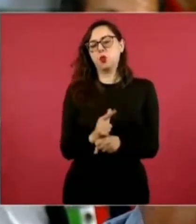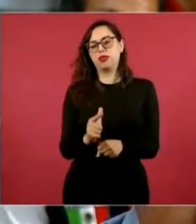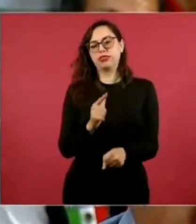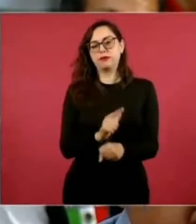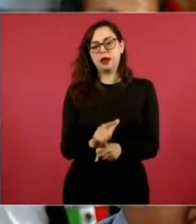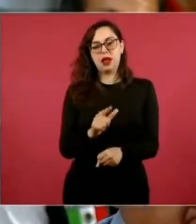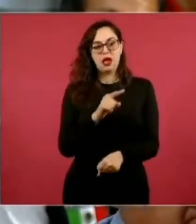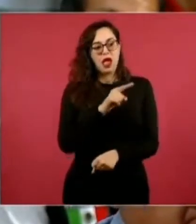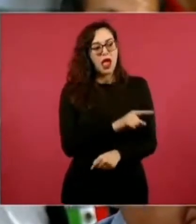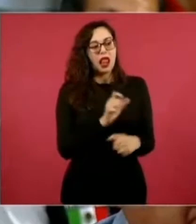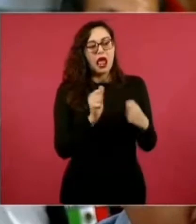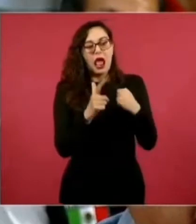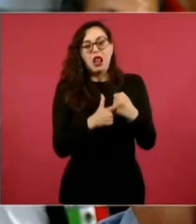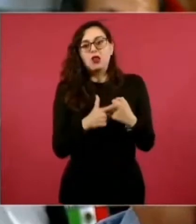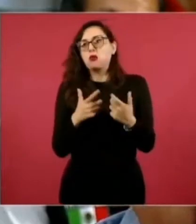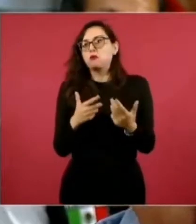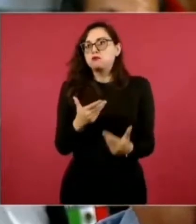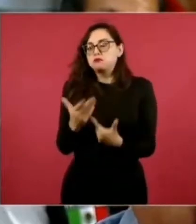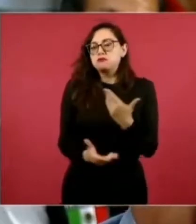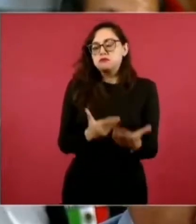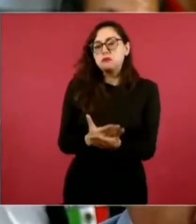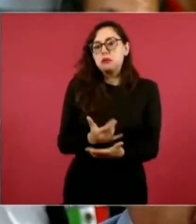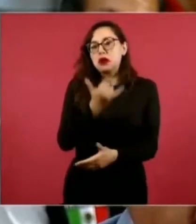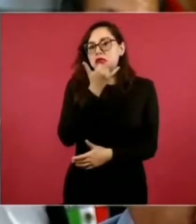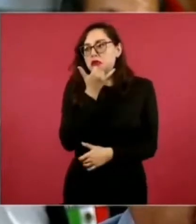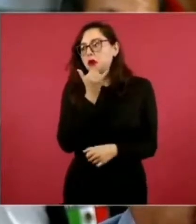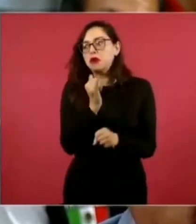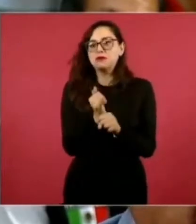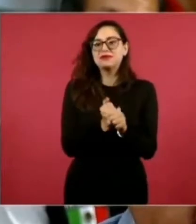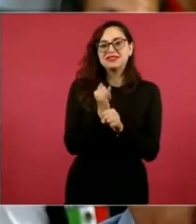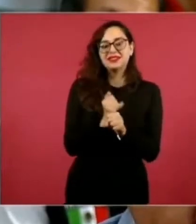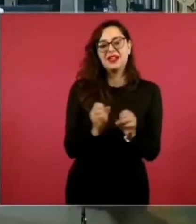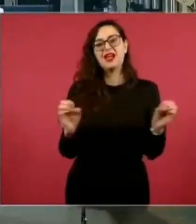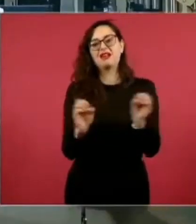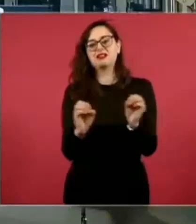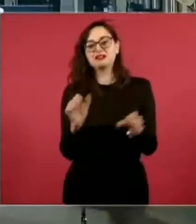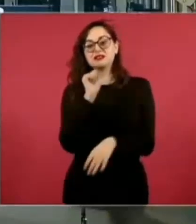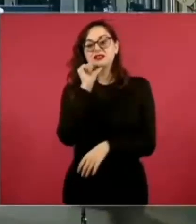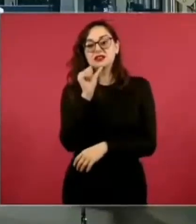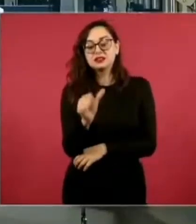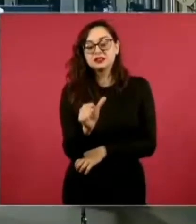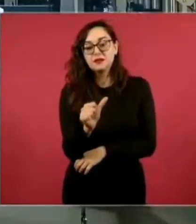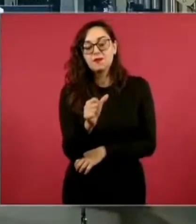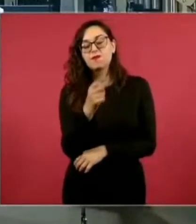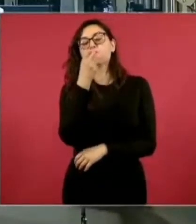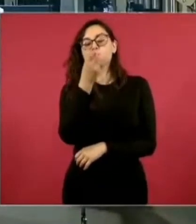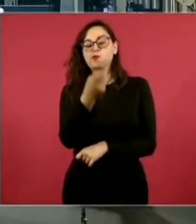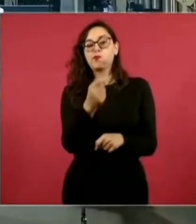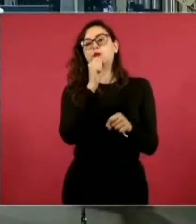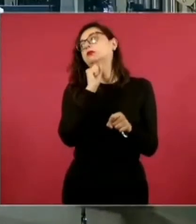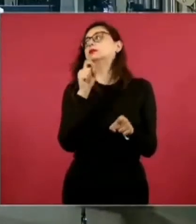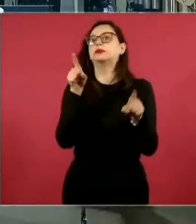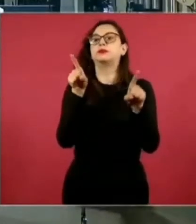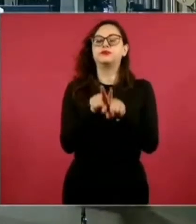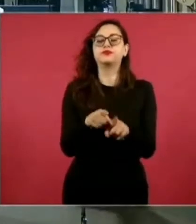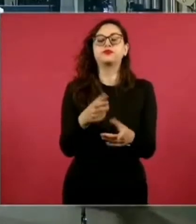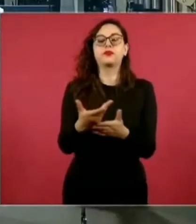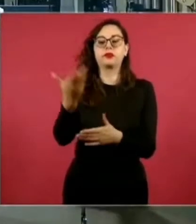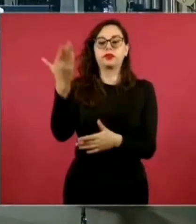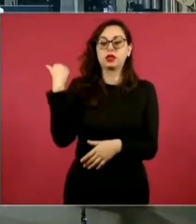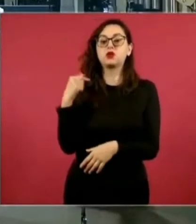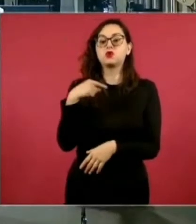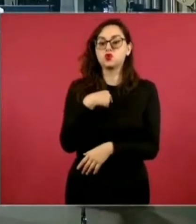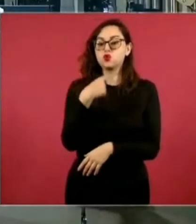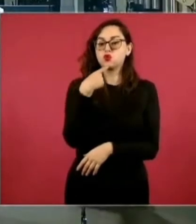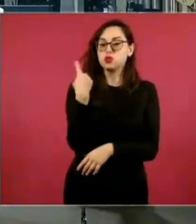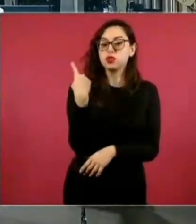disculpa pública ni investigación por parte de Tamaulipas. Ahí también, por ejemplo, yo le denuncié a usted cuando fue a una